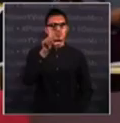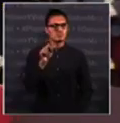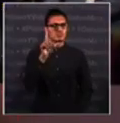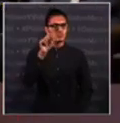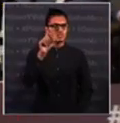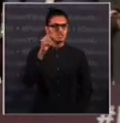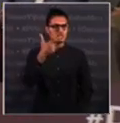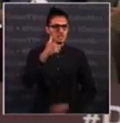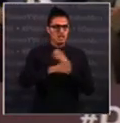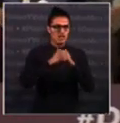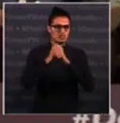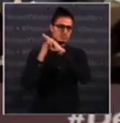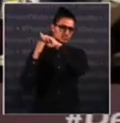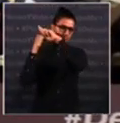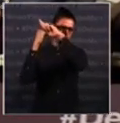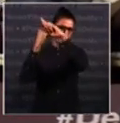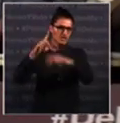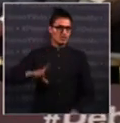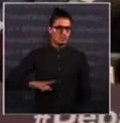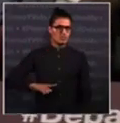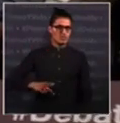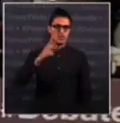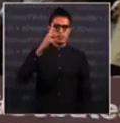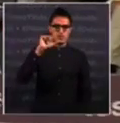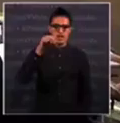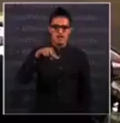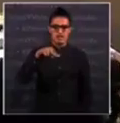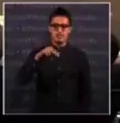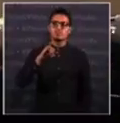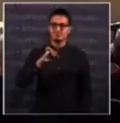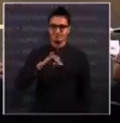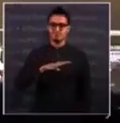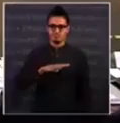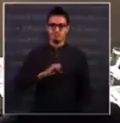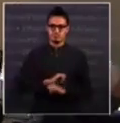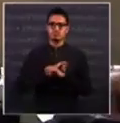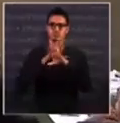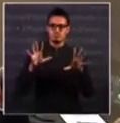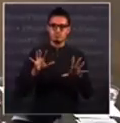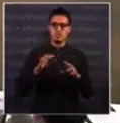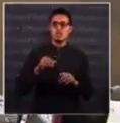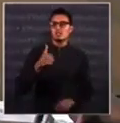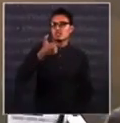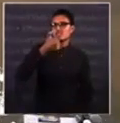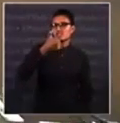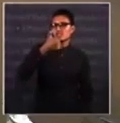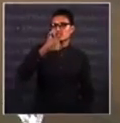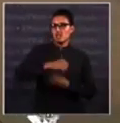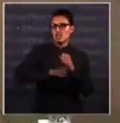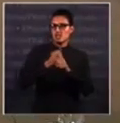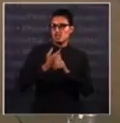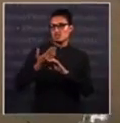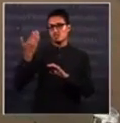años de gobierno del PAN, queda evidente que en estos últimos 6 años